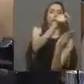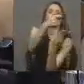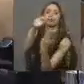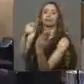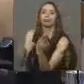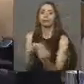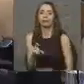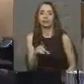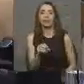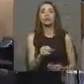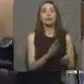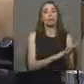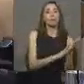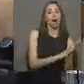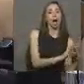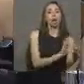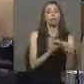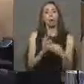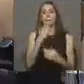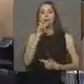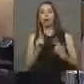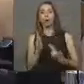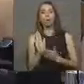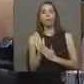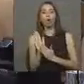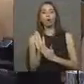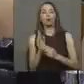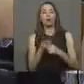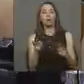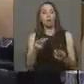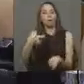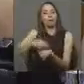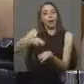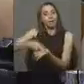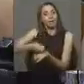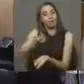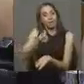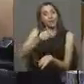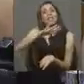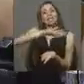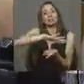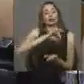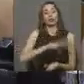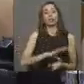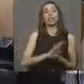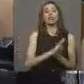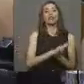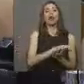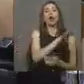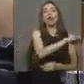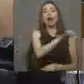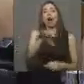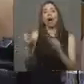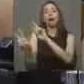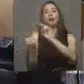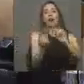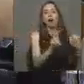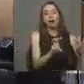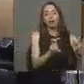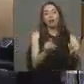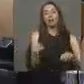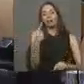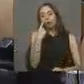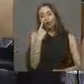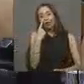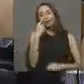las políticas públicas de financiamiento de nuestro país en las áreas justamente que todos conocemos y que legislamos